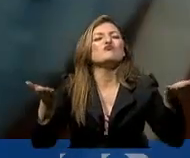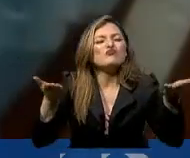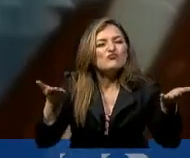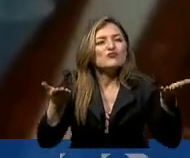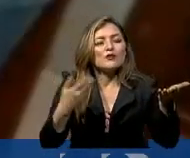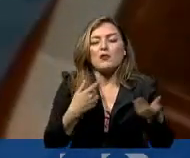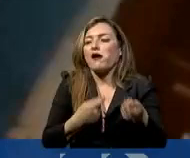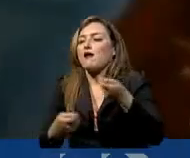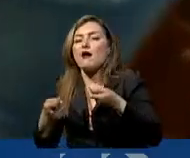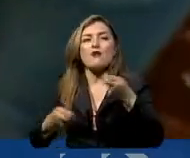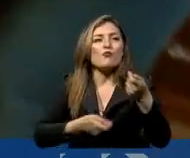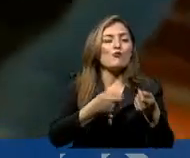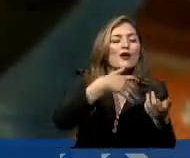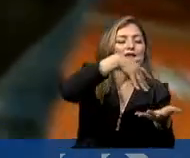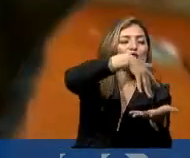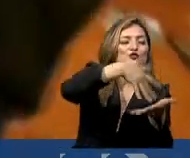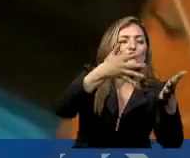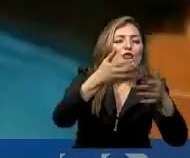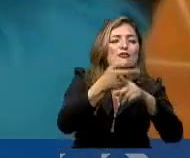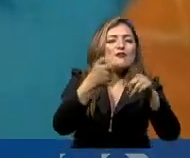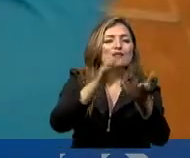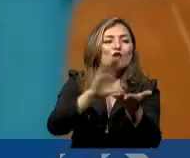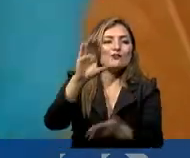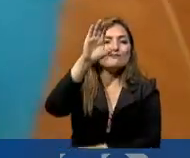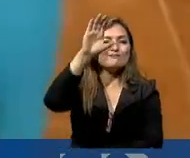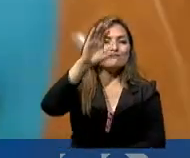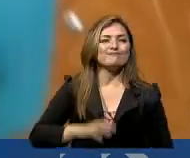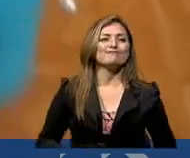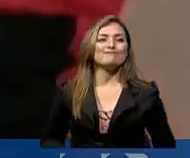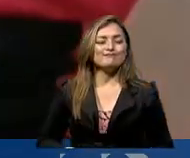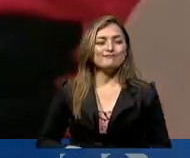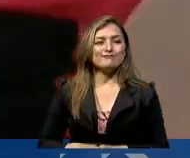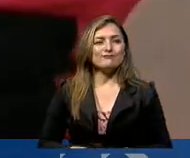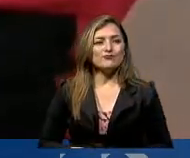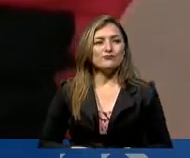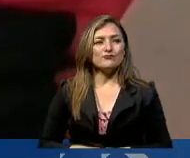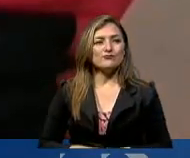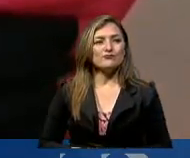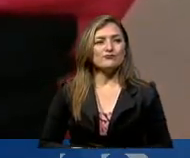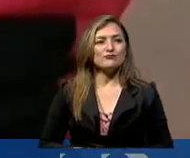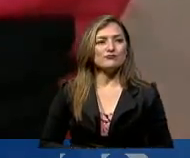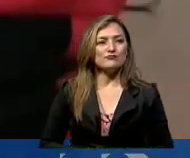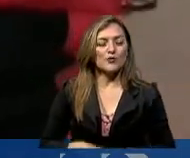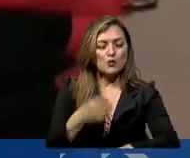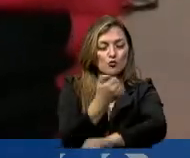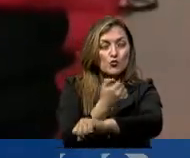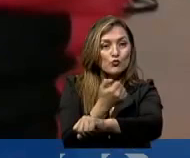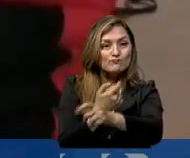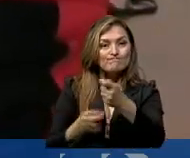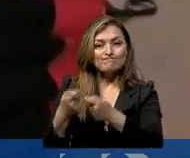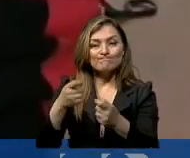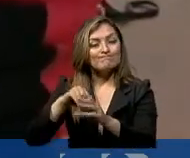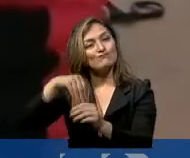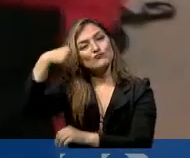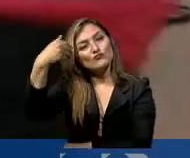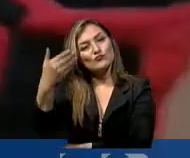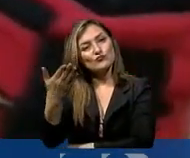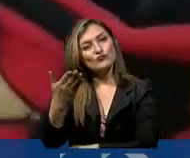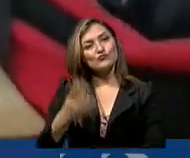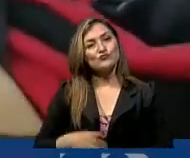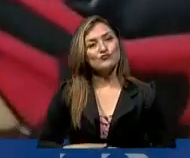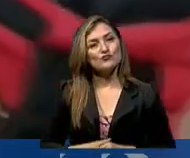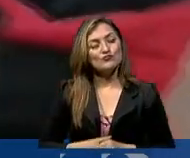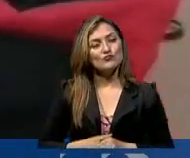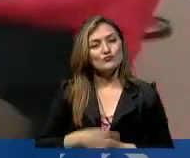los alcaloides a estudiantes de diferentes establecimientos educativos, tanto para el consumo como para el expendio, involucrando a